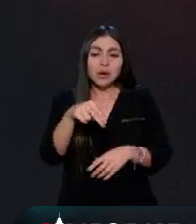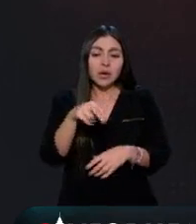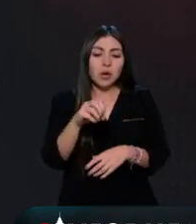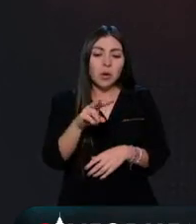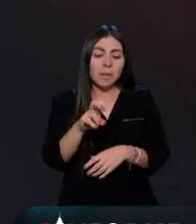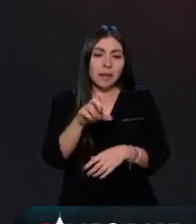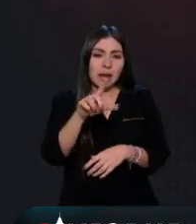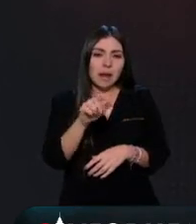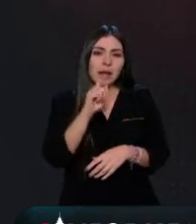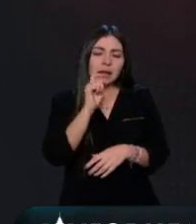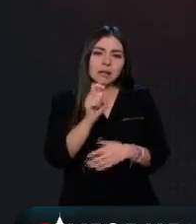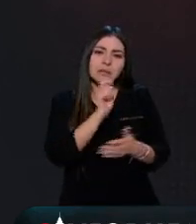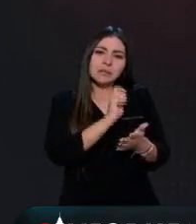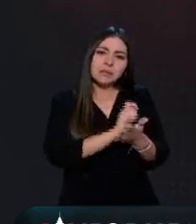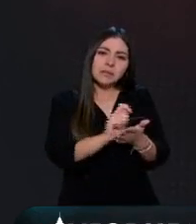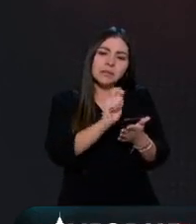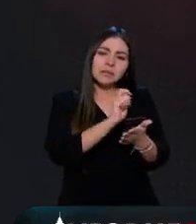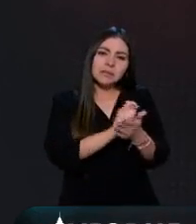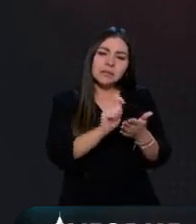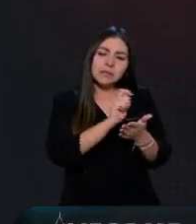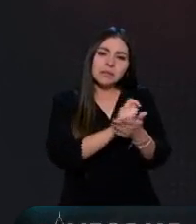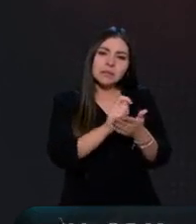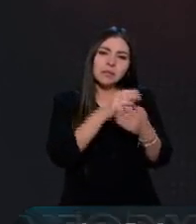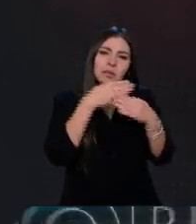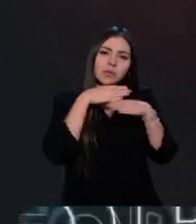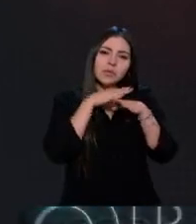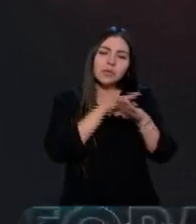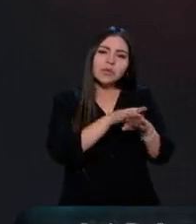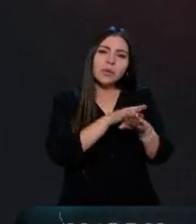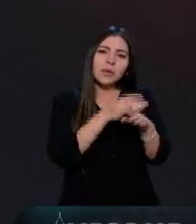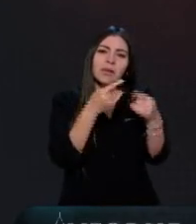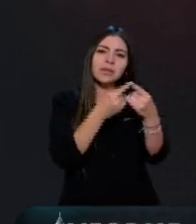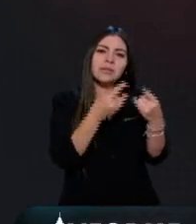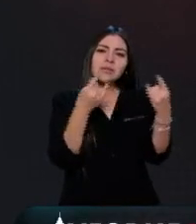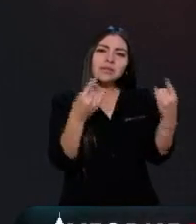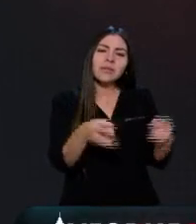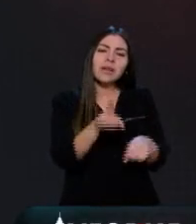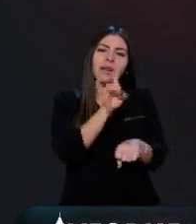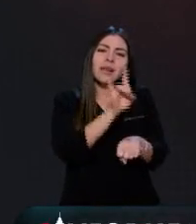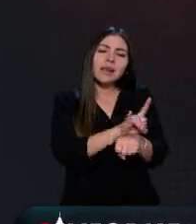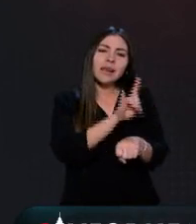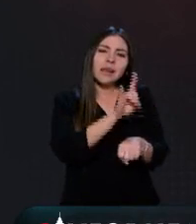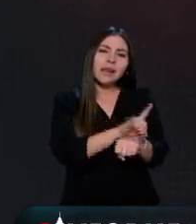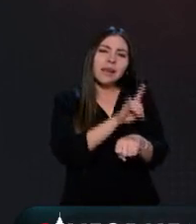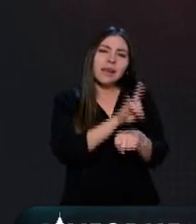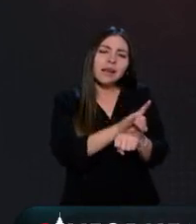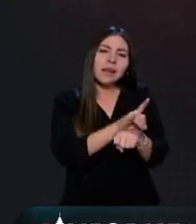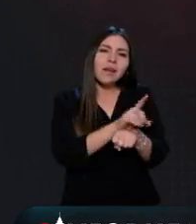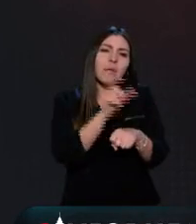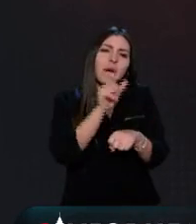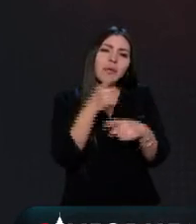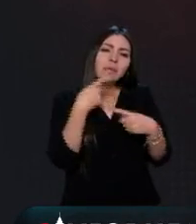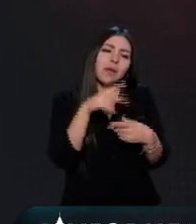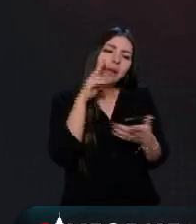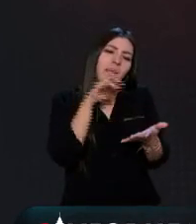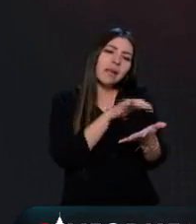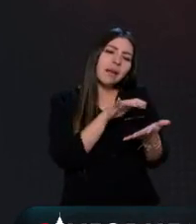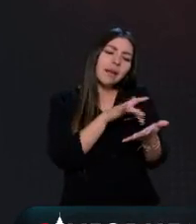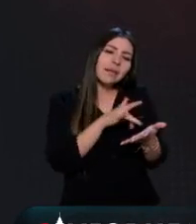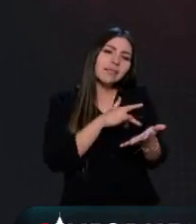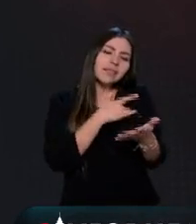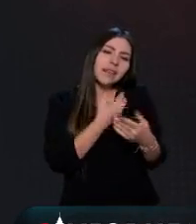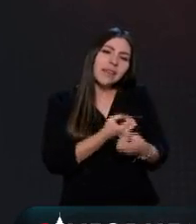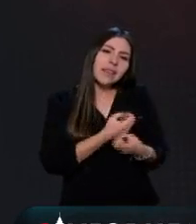literaria que narra una acción fingida que causa placer a los lectores. Y